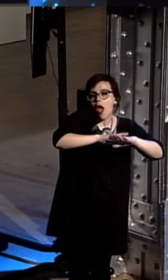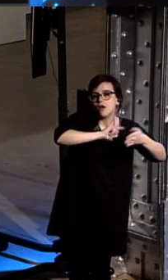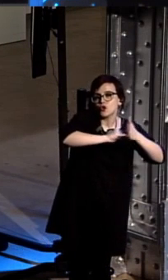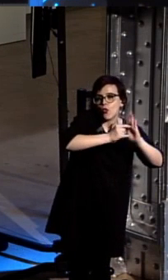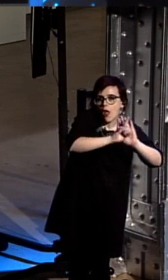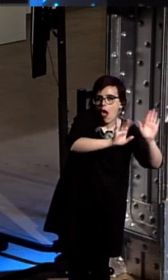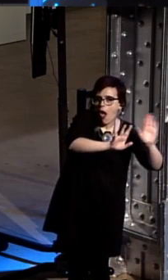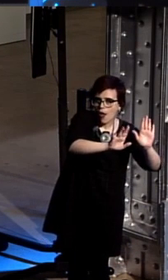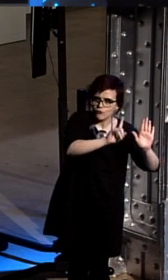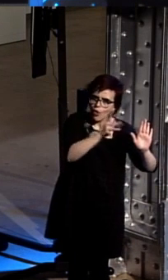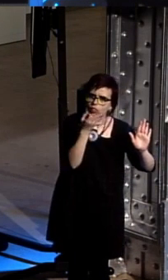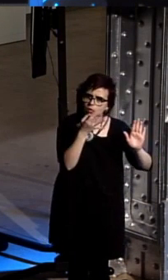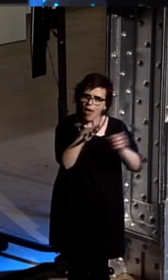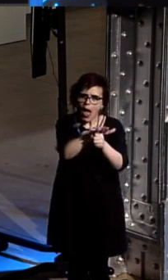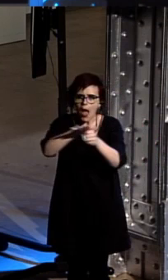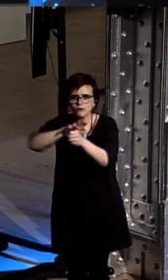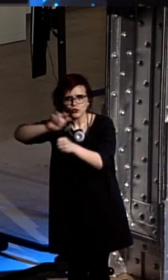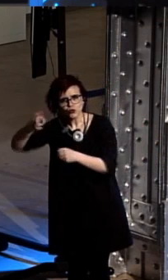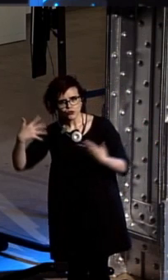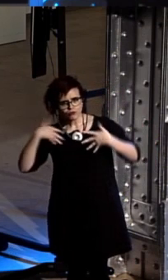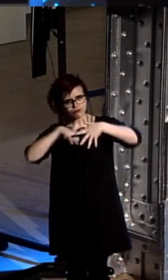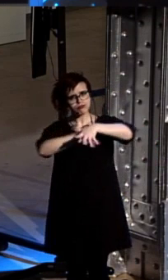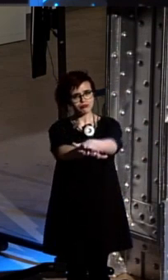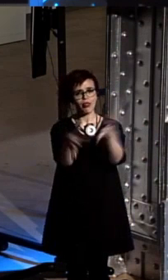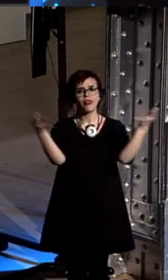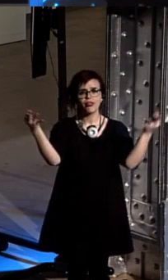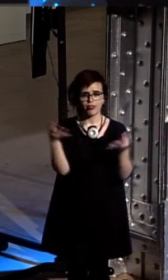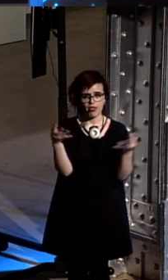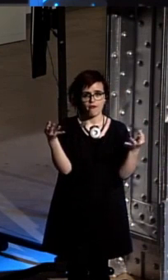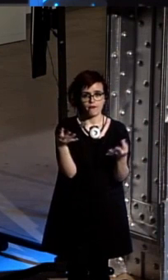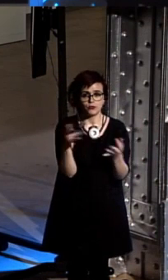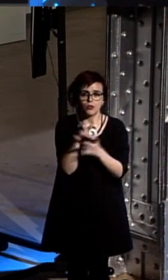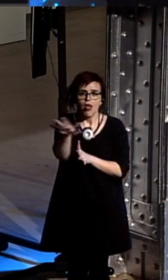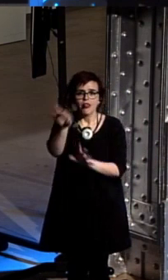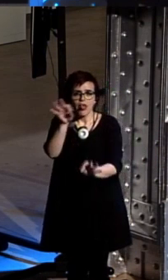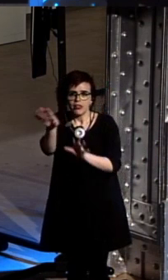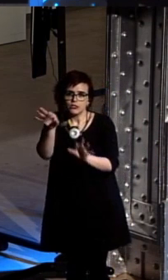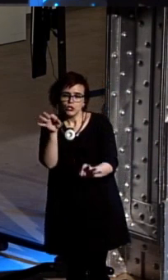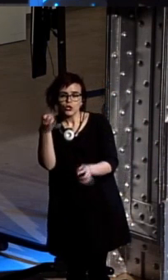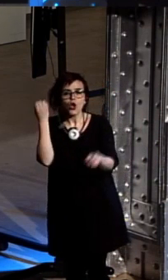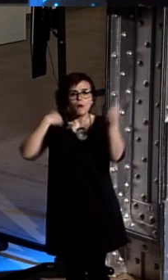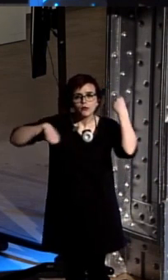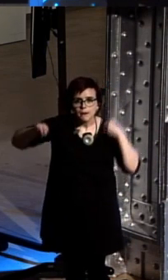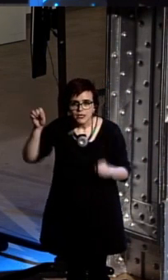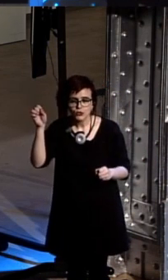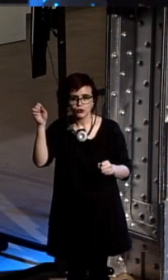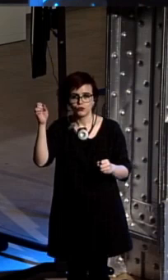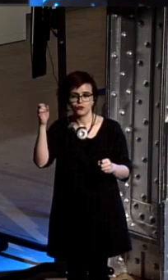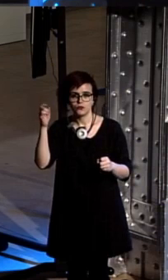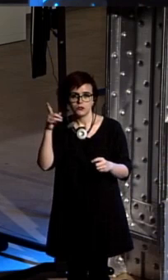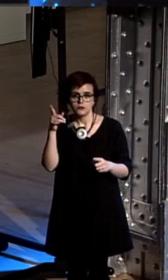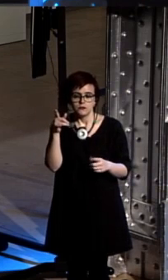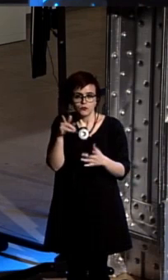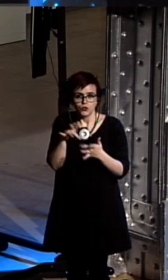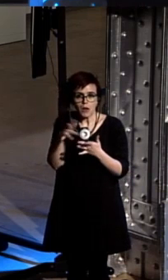muchas dimensiones que tenemos que tener en cuenta, ¿no? Incluyendo decisiones que tomamos y comportamientos que